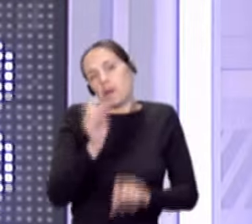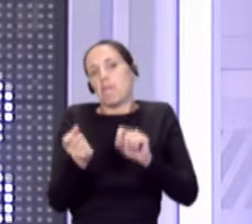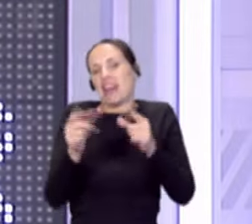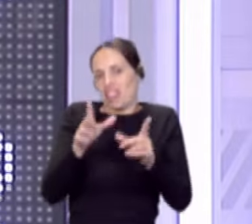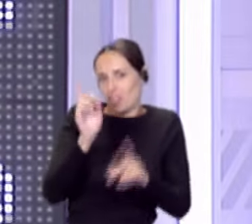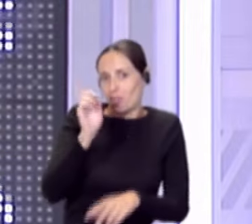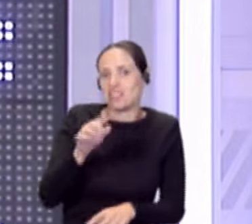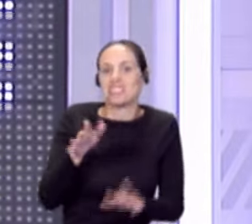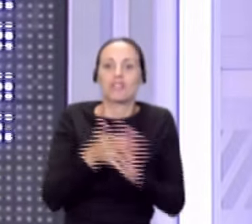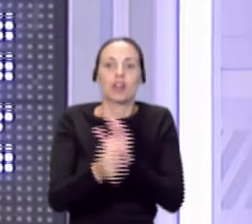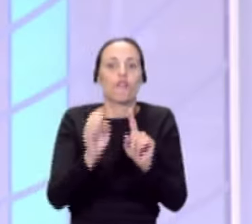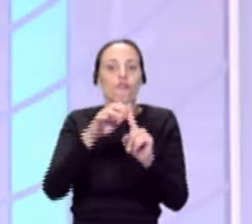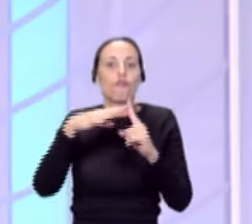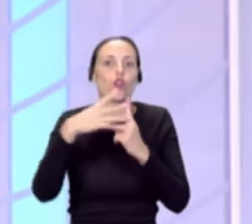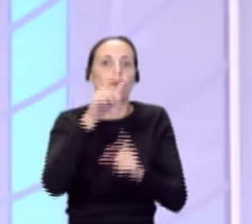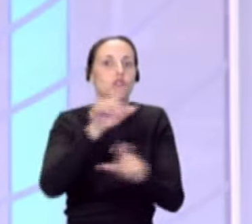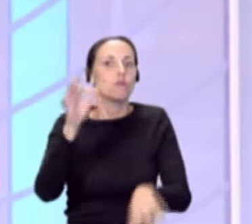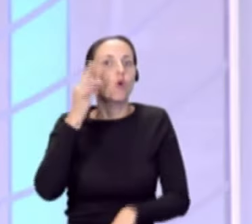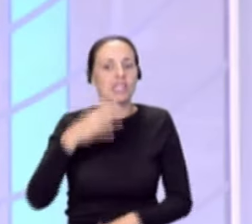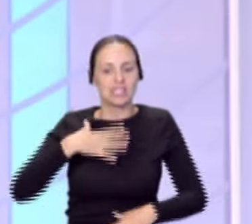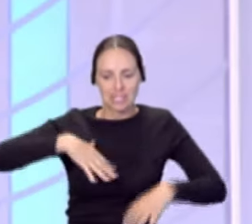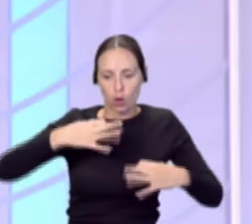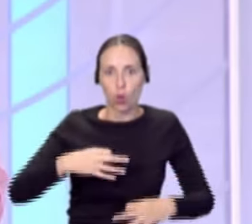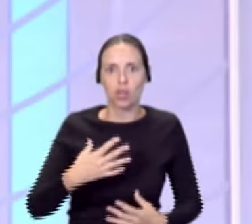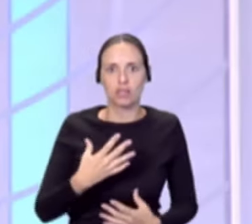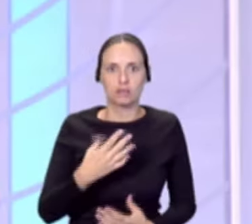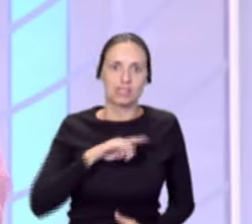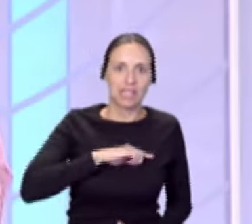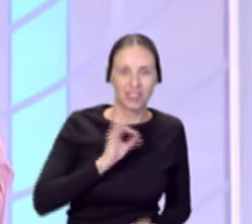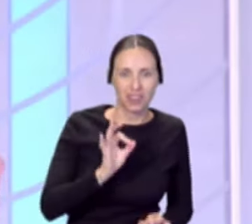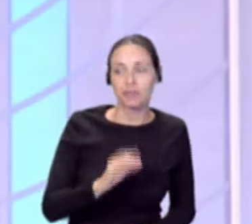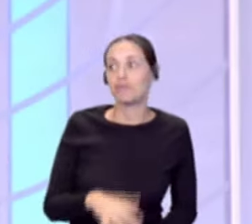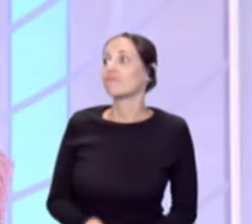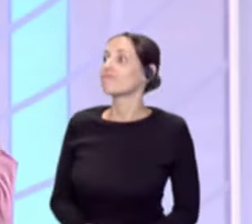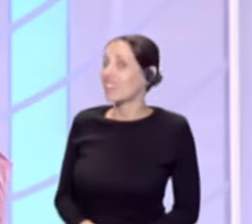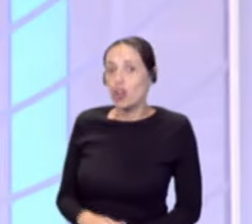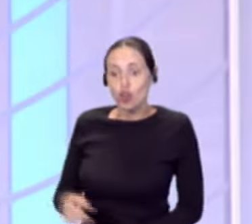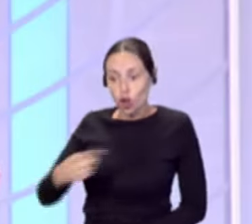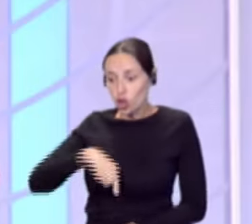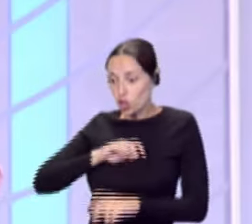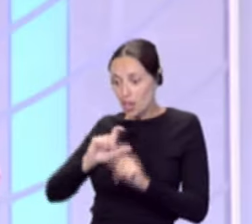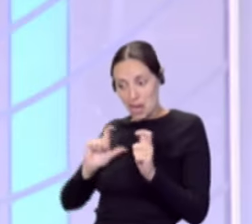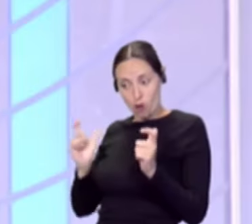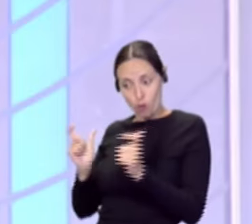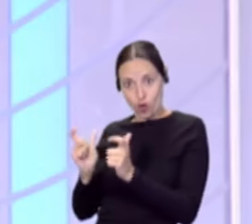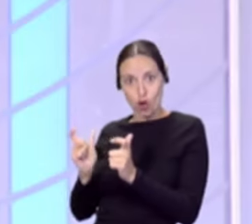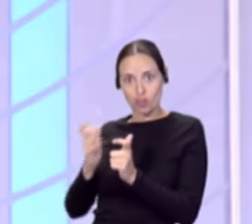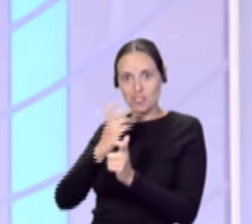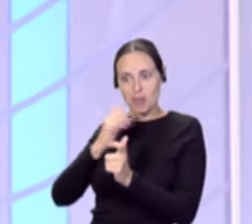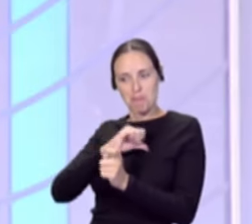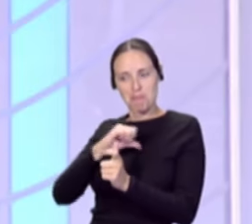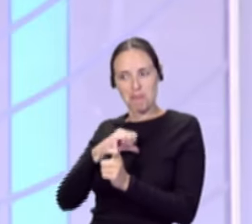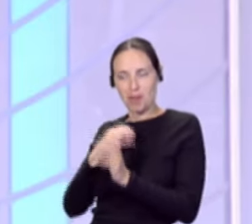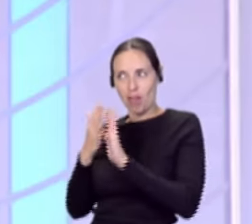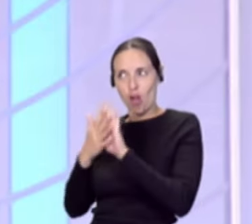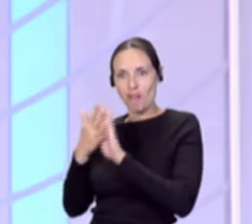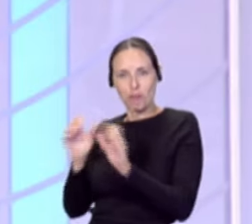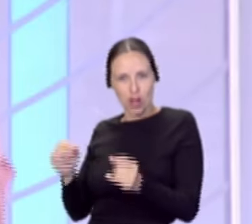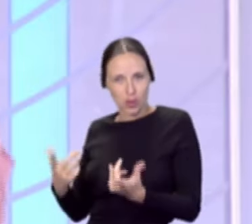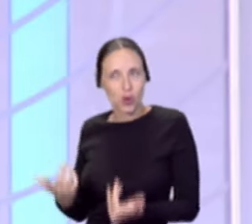donde las mujeres se sienten más seguras. Claro, es que nosotras mismas, cuando estamos reunidas y estamos nosotras, a que hablamos de eso con más